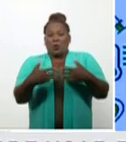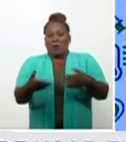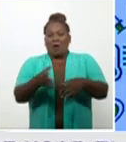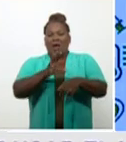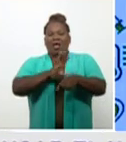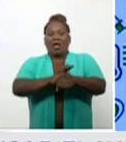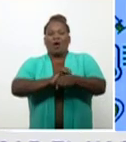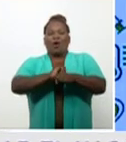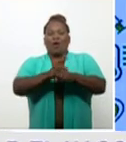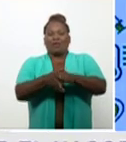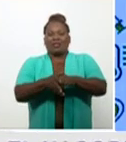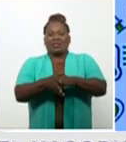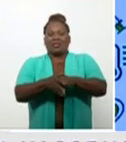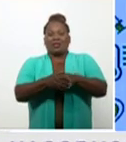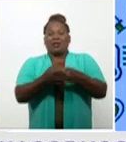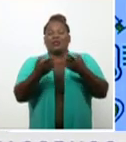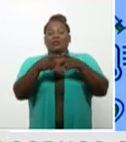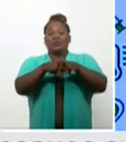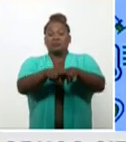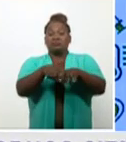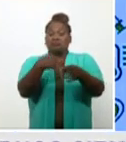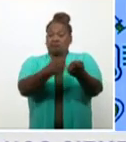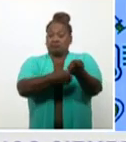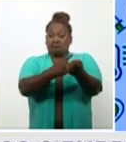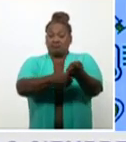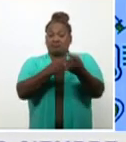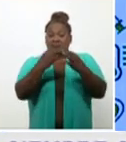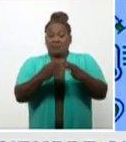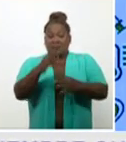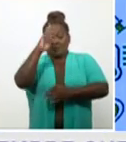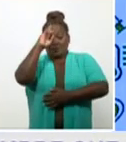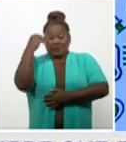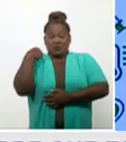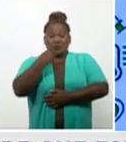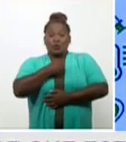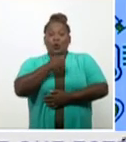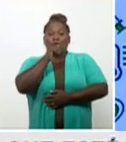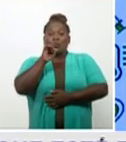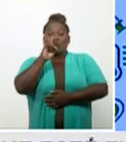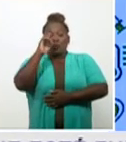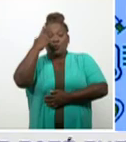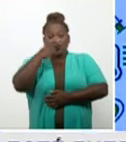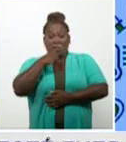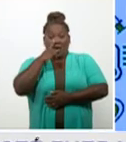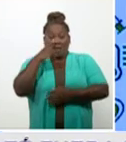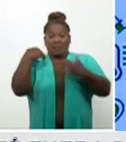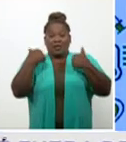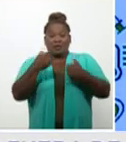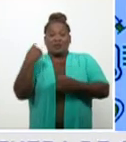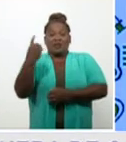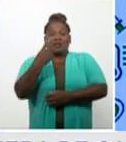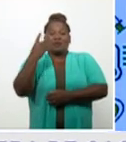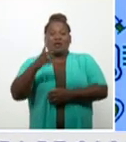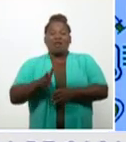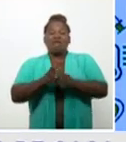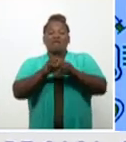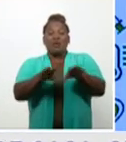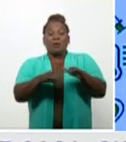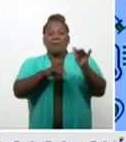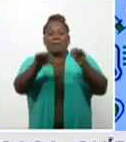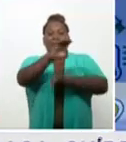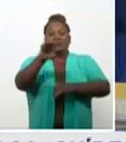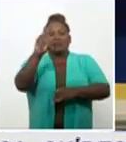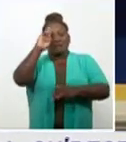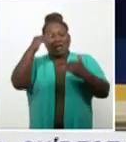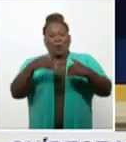COVID-19. Nos acompaña, como ya es habitual, el doctor Francisco Durán García, director nacional de Epidemiología del MINSAP. Doctor,